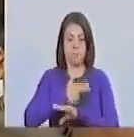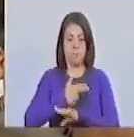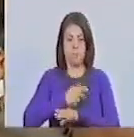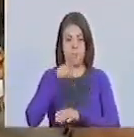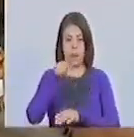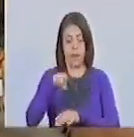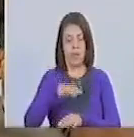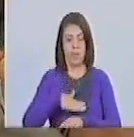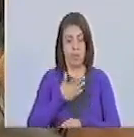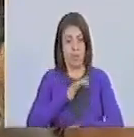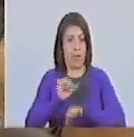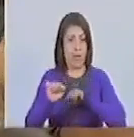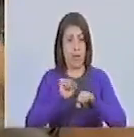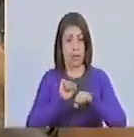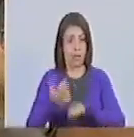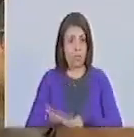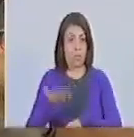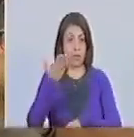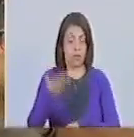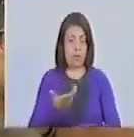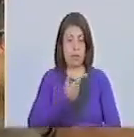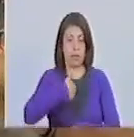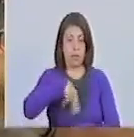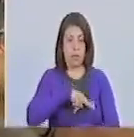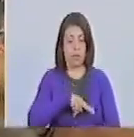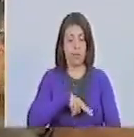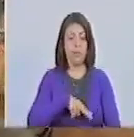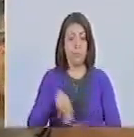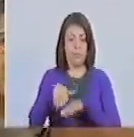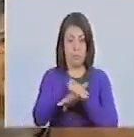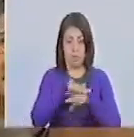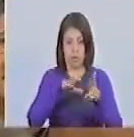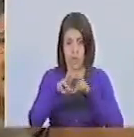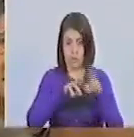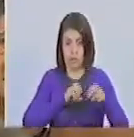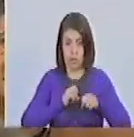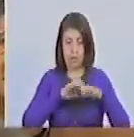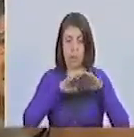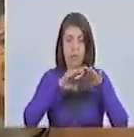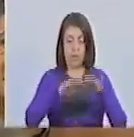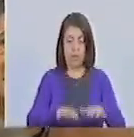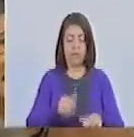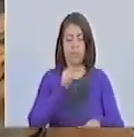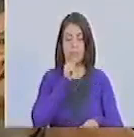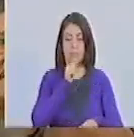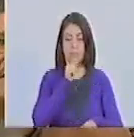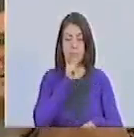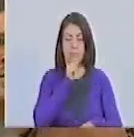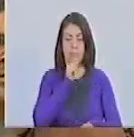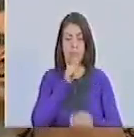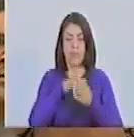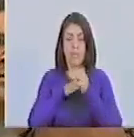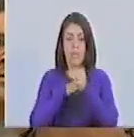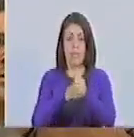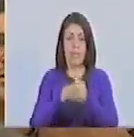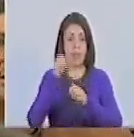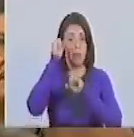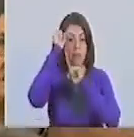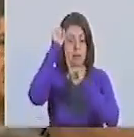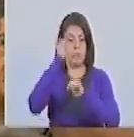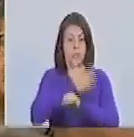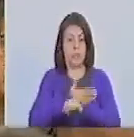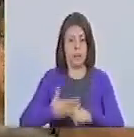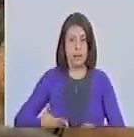allí tuvo actuación destacada nuestro canciller venezolano, que no es otro que nuestro conductor de victoria,